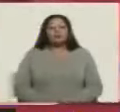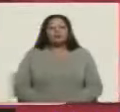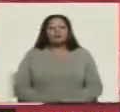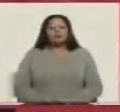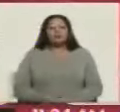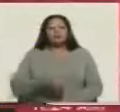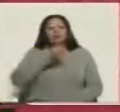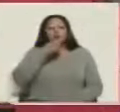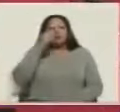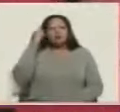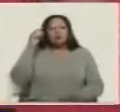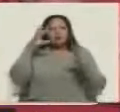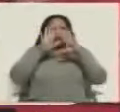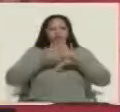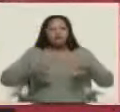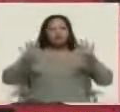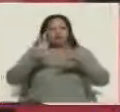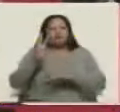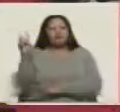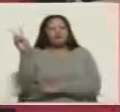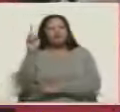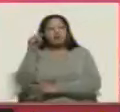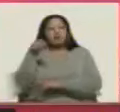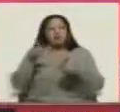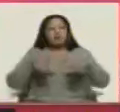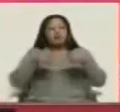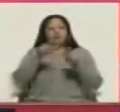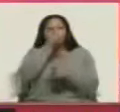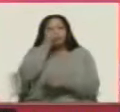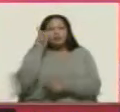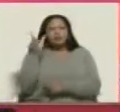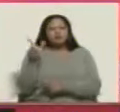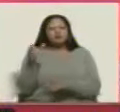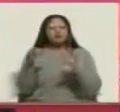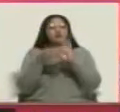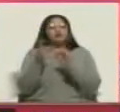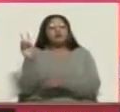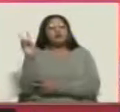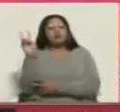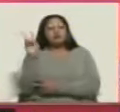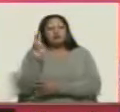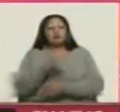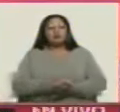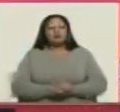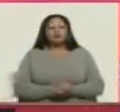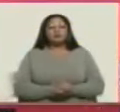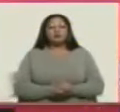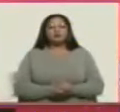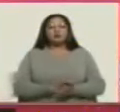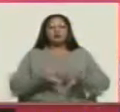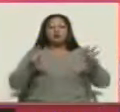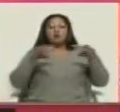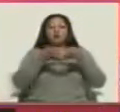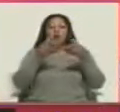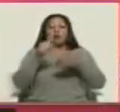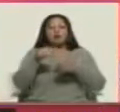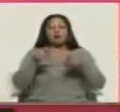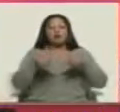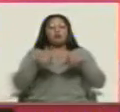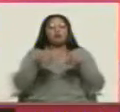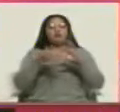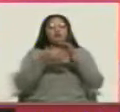Buenos días a toda Venezuela, desde aquí, desde el Partido Socialista Unido de Venezuela. Reunidos acá la Dirección Nacional